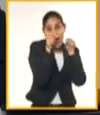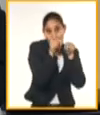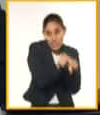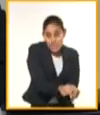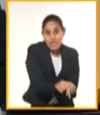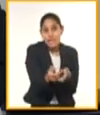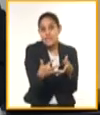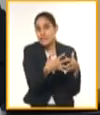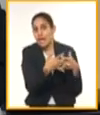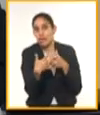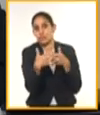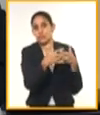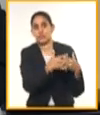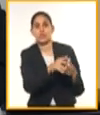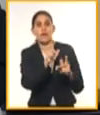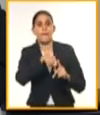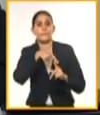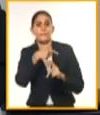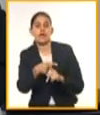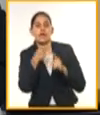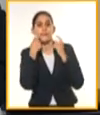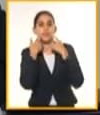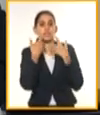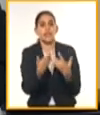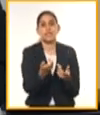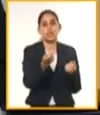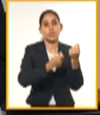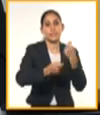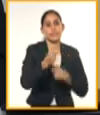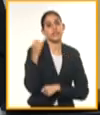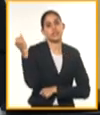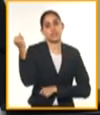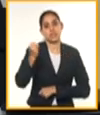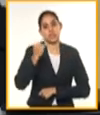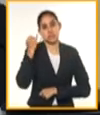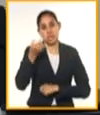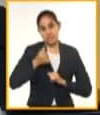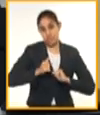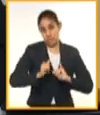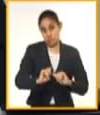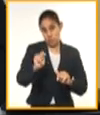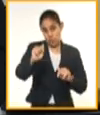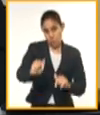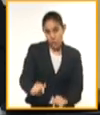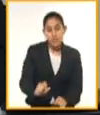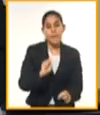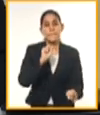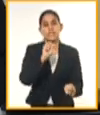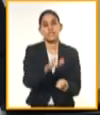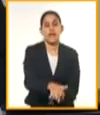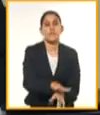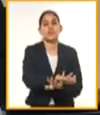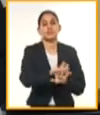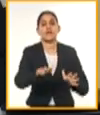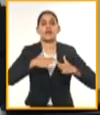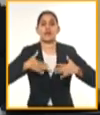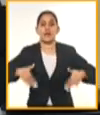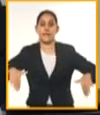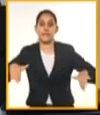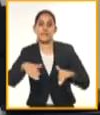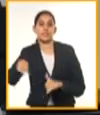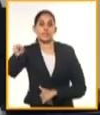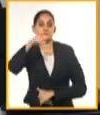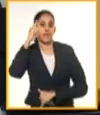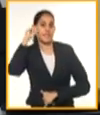y también hacia la economía internacional. Noticia del día, con ella comenzamos la mesa redonda de